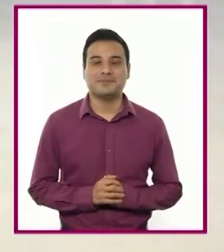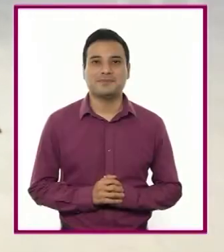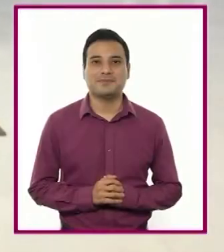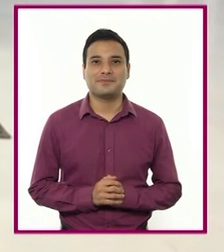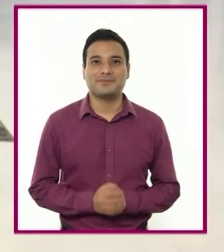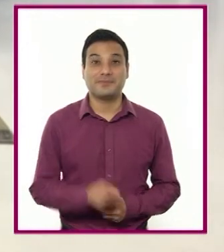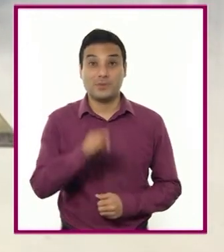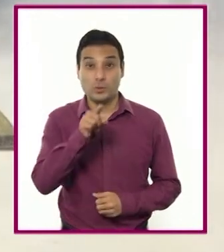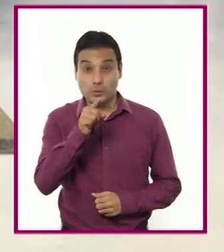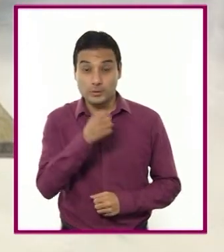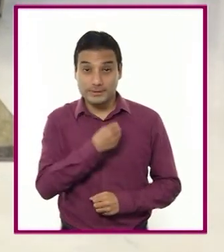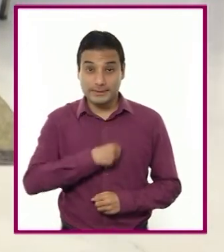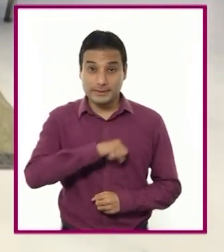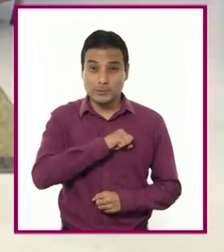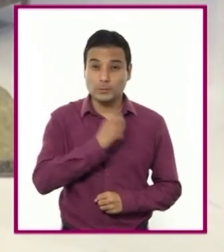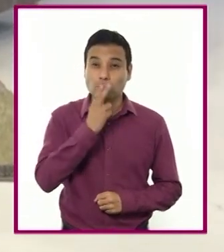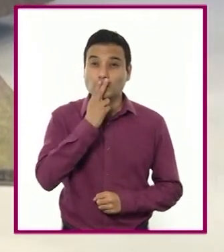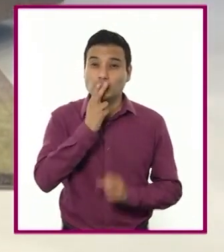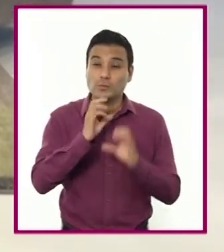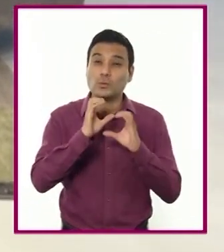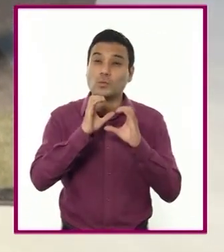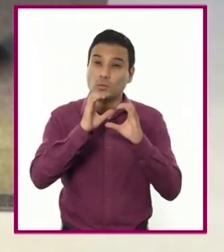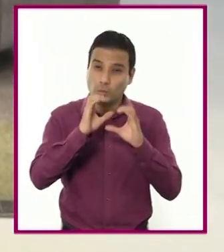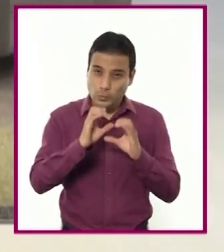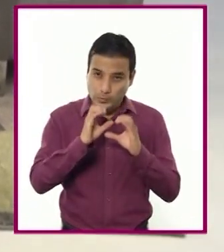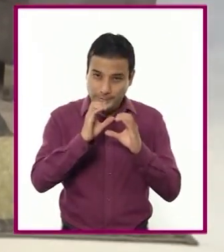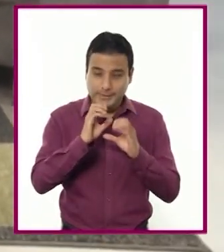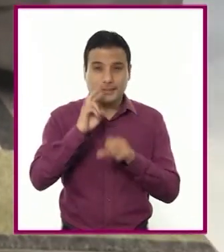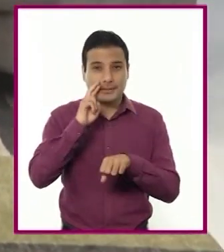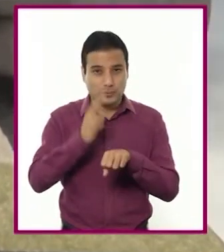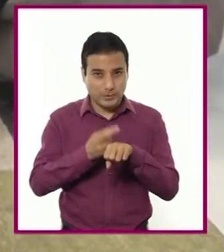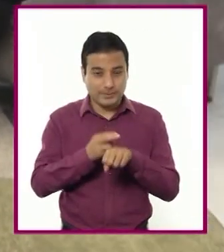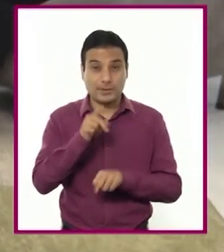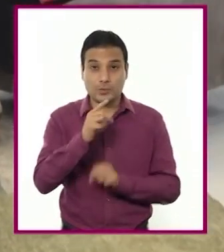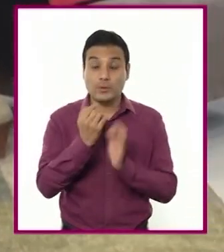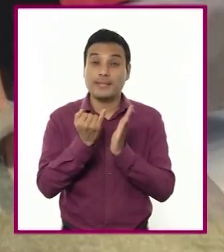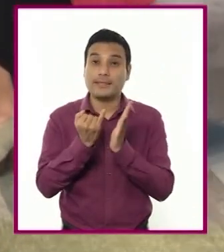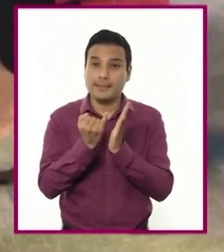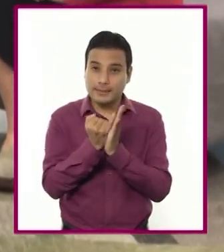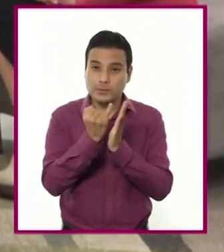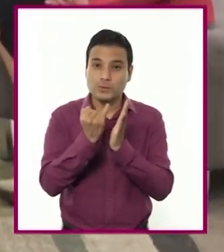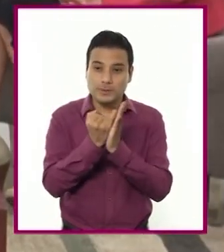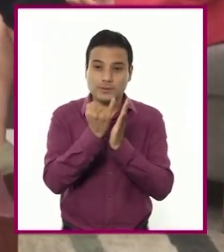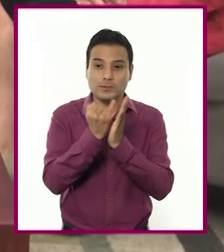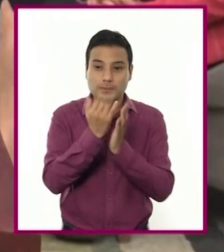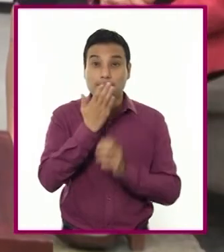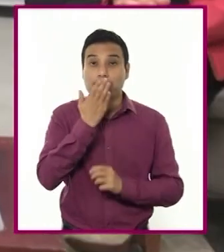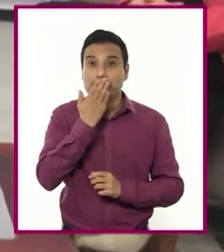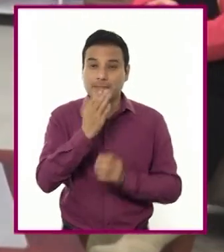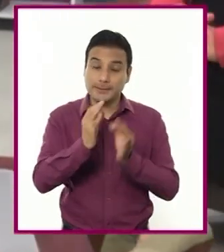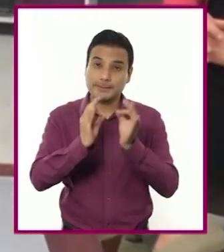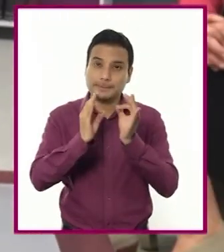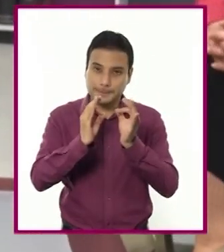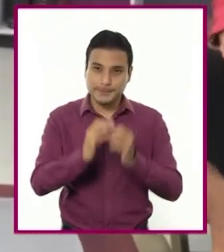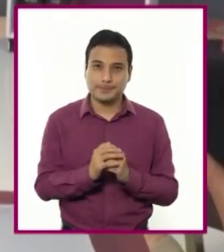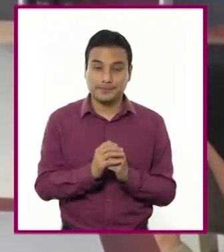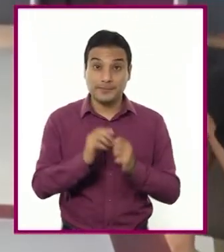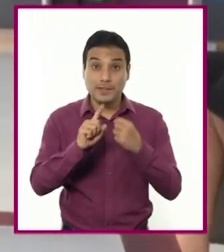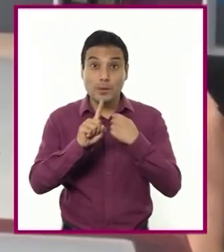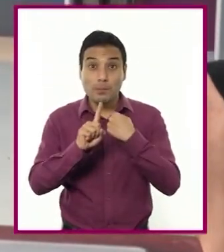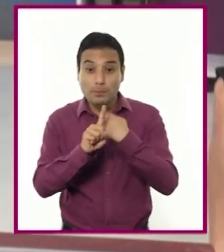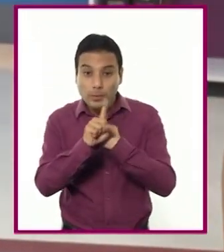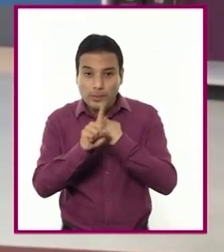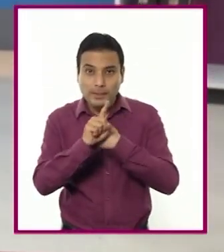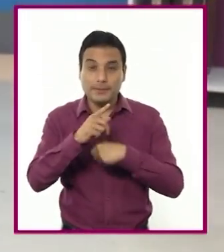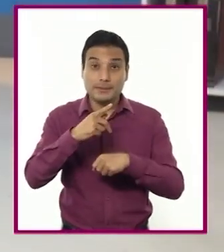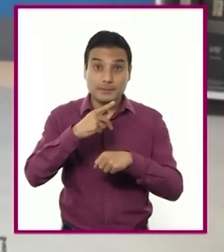Responsabilizarse de su bienestar implica tomar decisiones que ayuden a fortalecer su voluntad y sus capacidades para enfrentar situaciones de